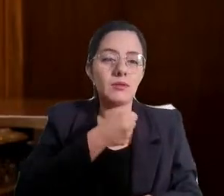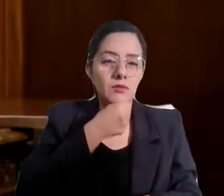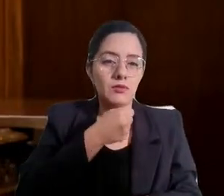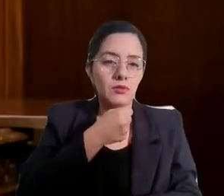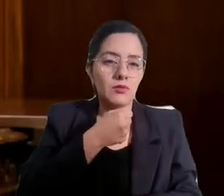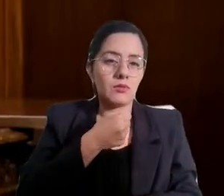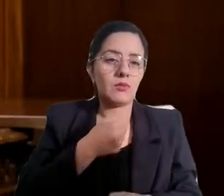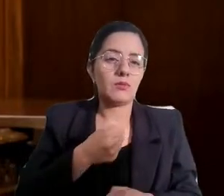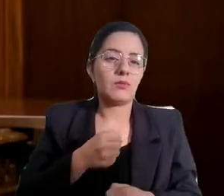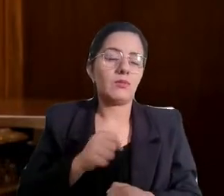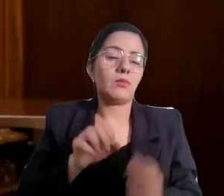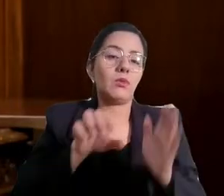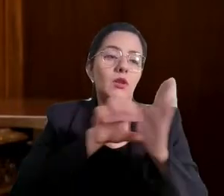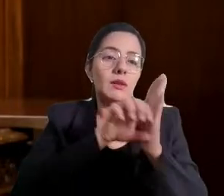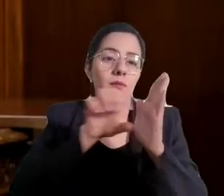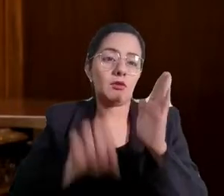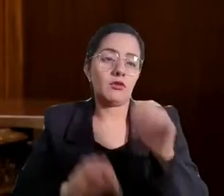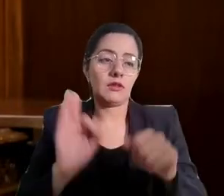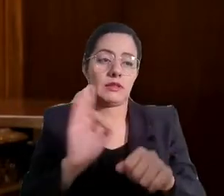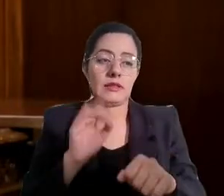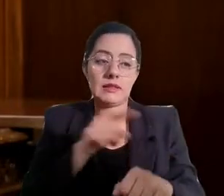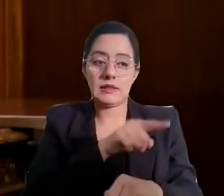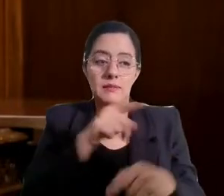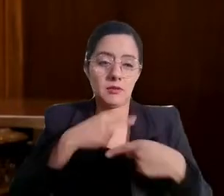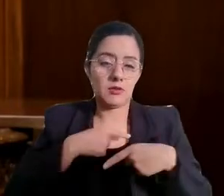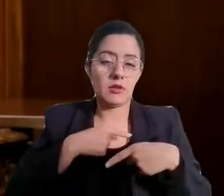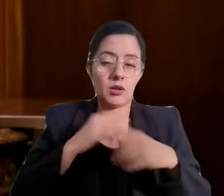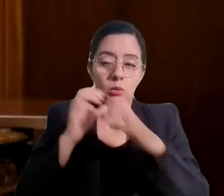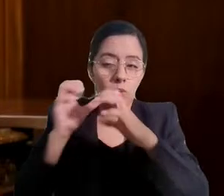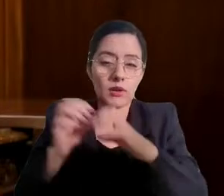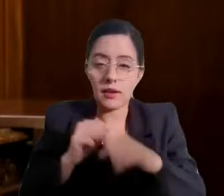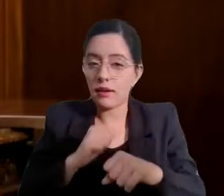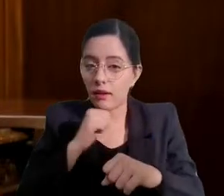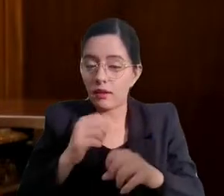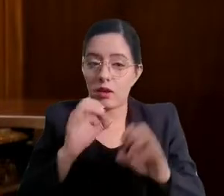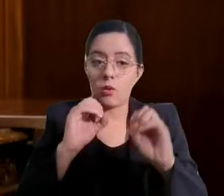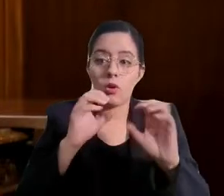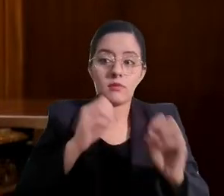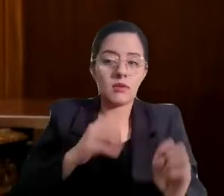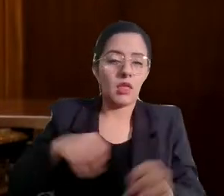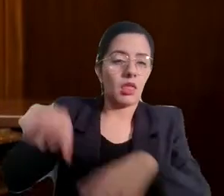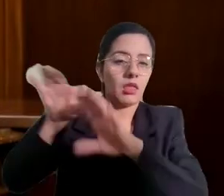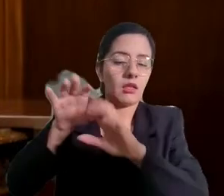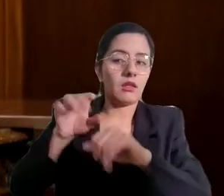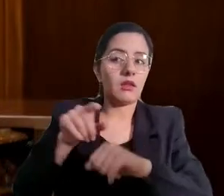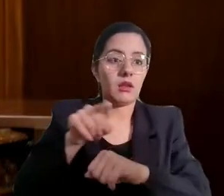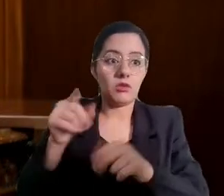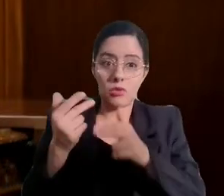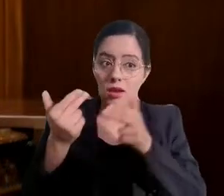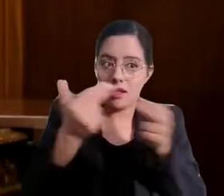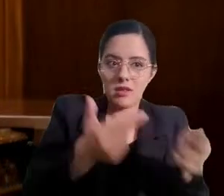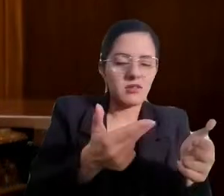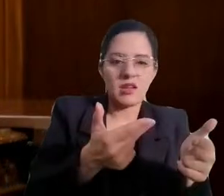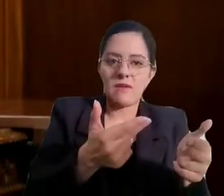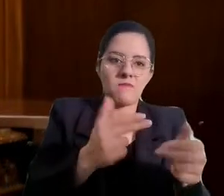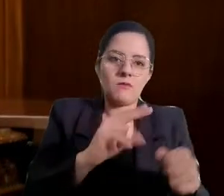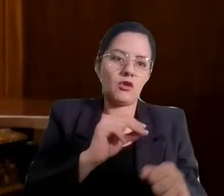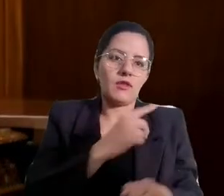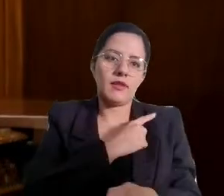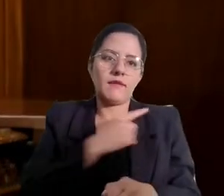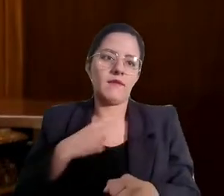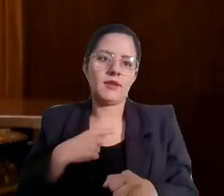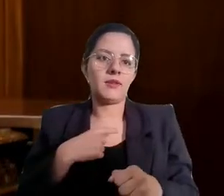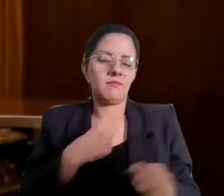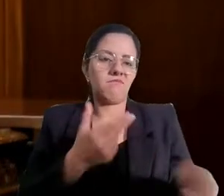los derechos hereditarios y de manera inmediata. En segundo término, para